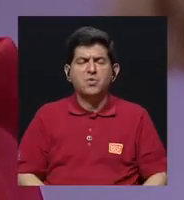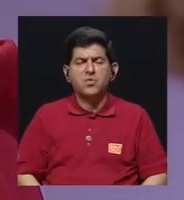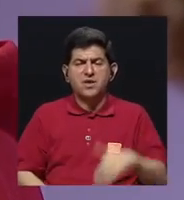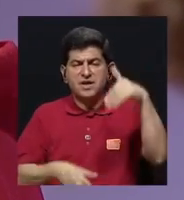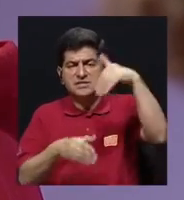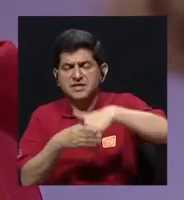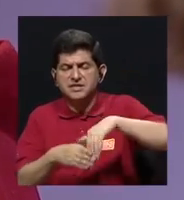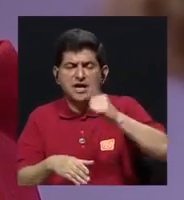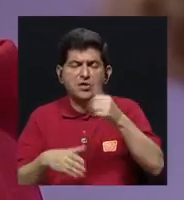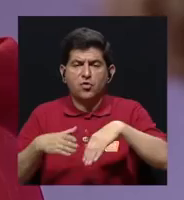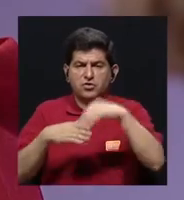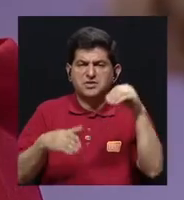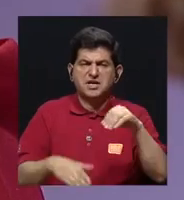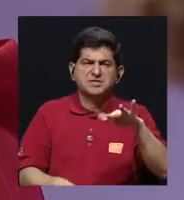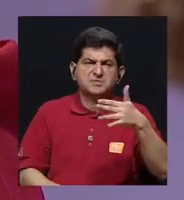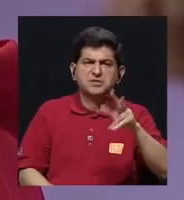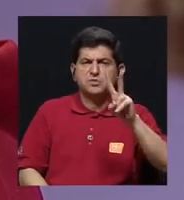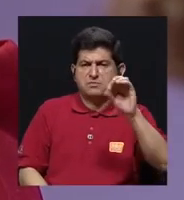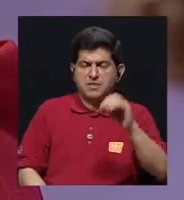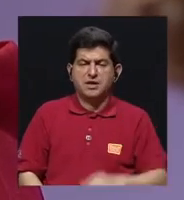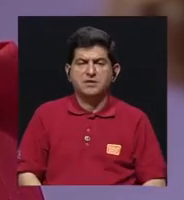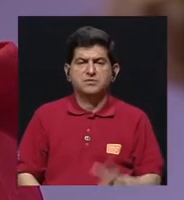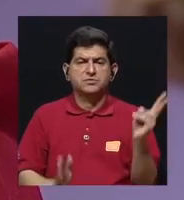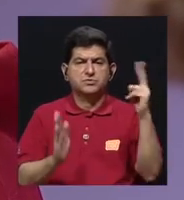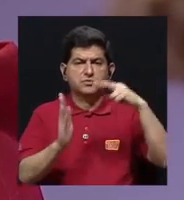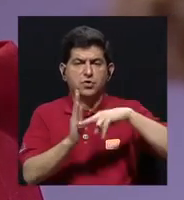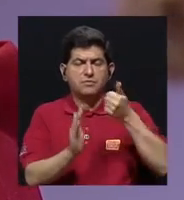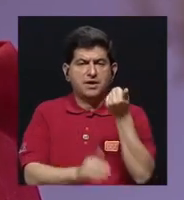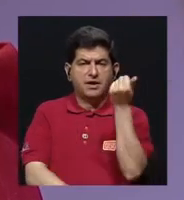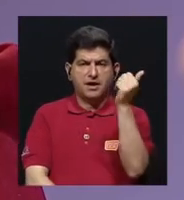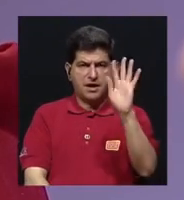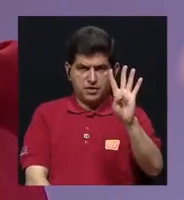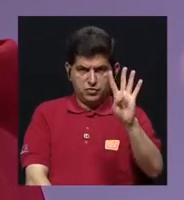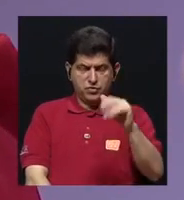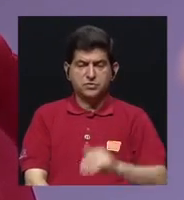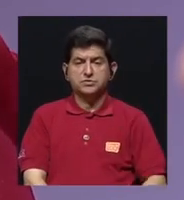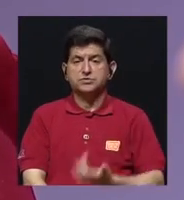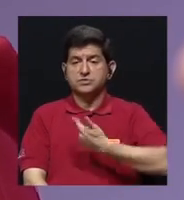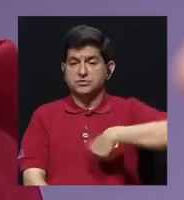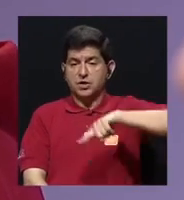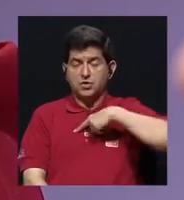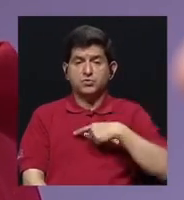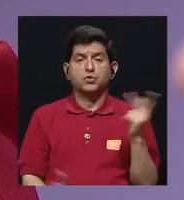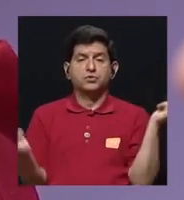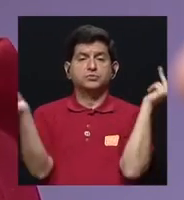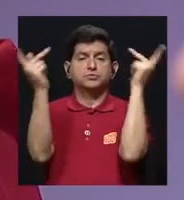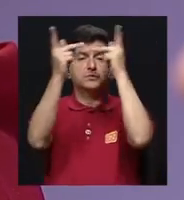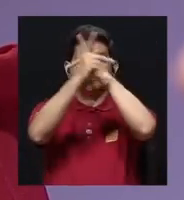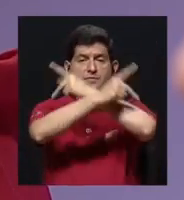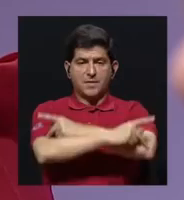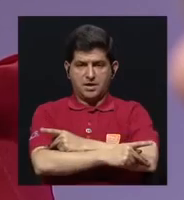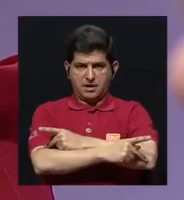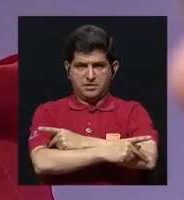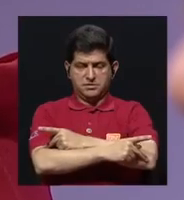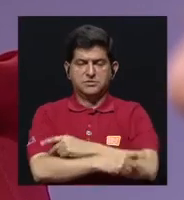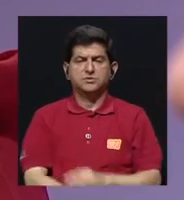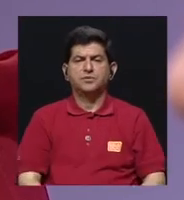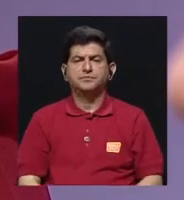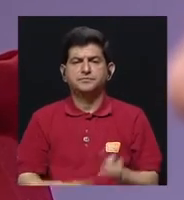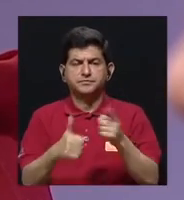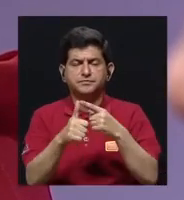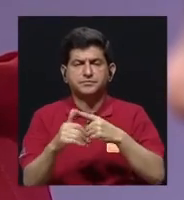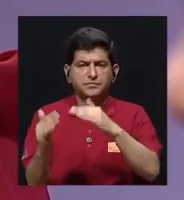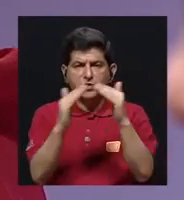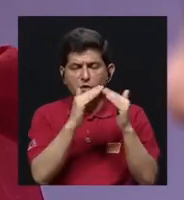salían, alrededor de 20 mujeres. En el año 2014 estuvimos en Paraíso y inicialmente